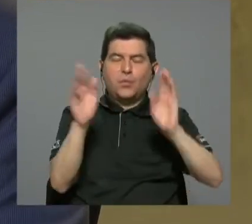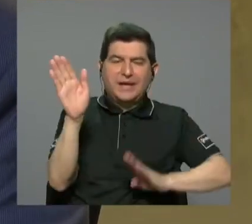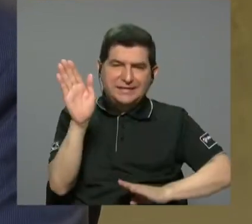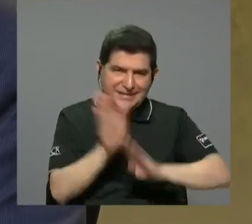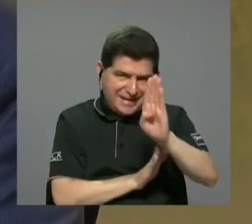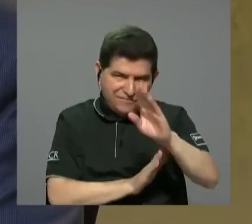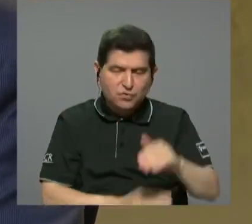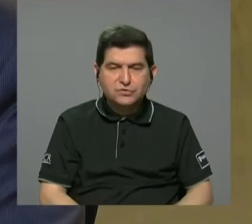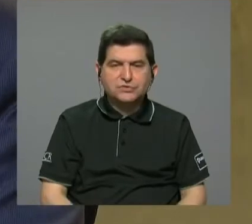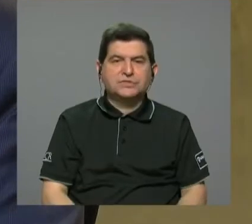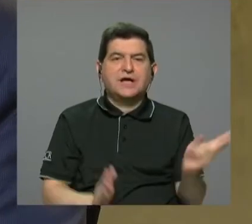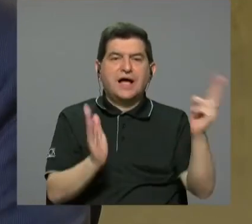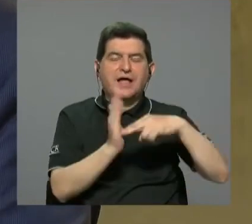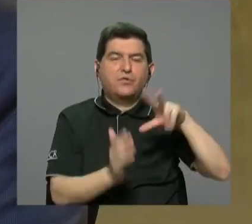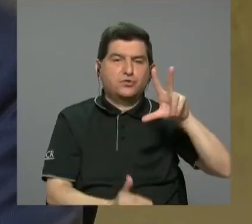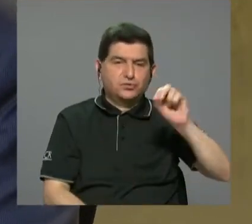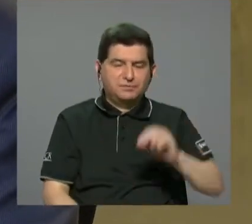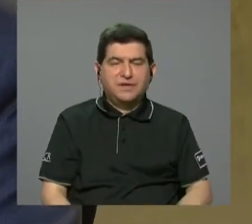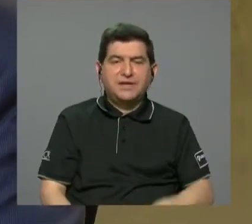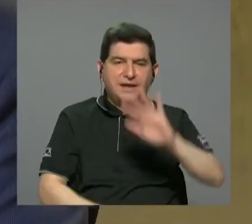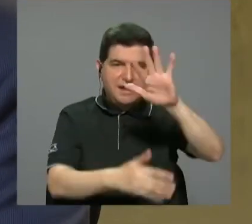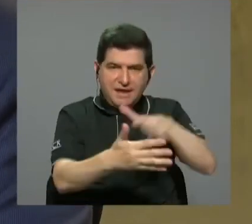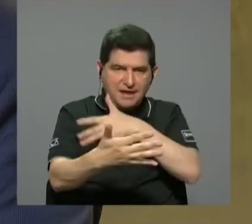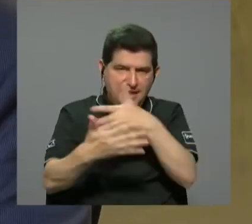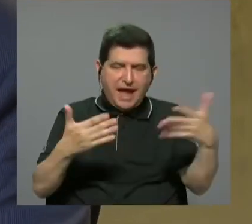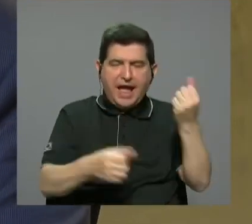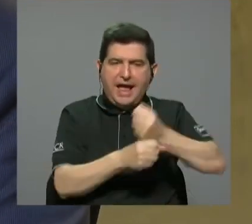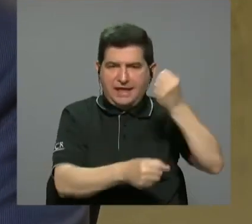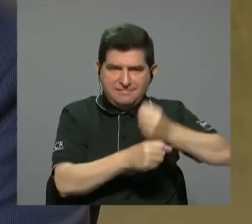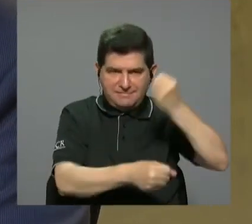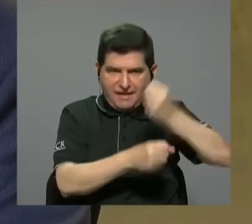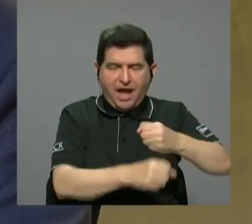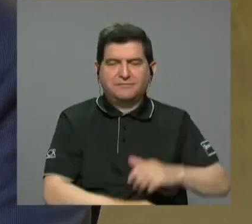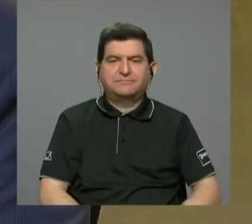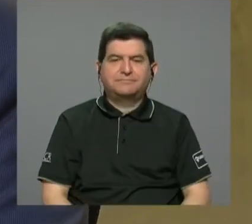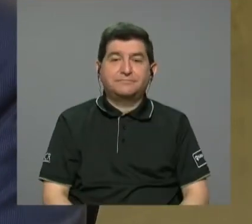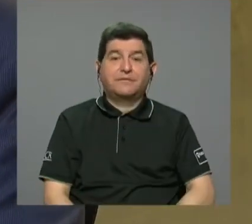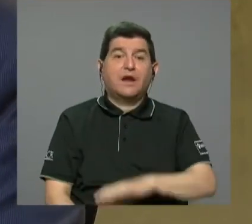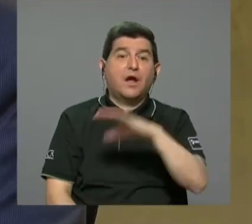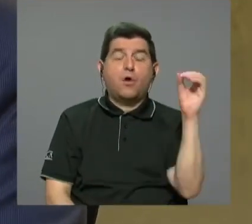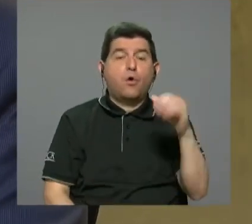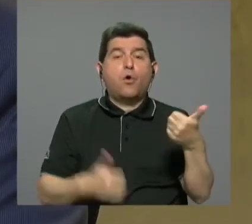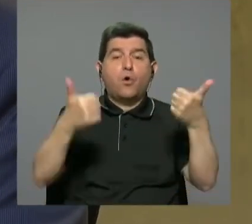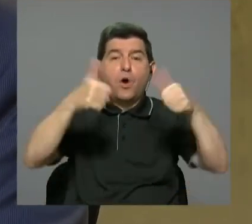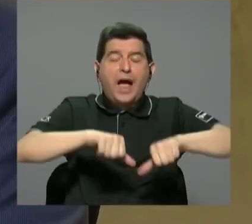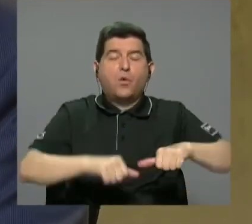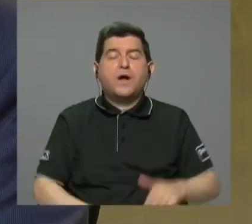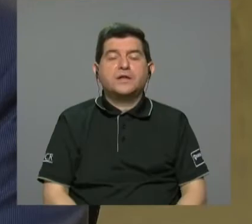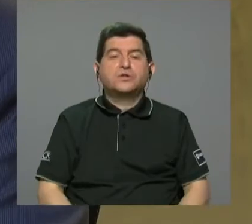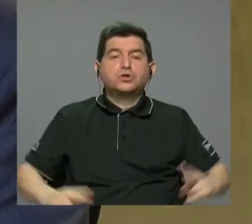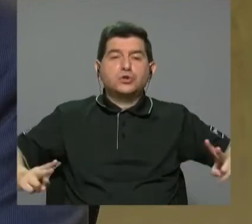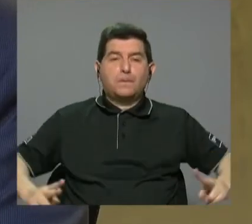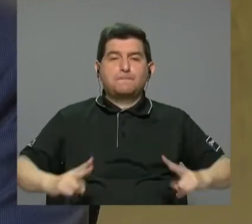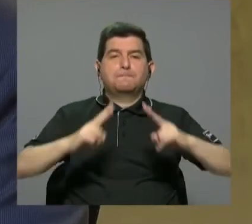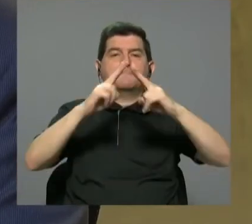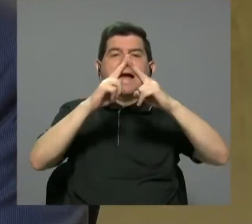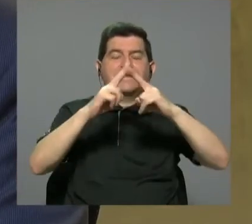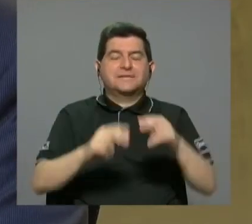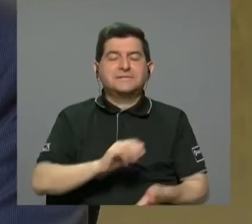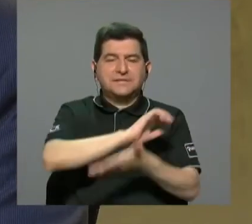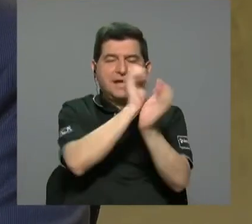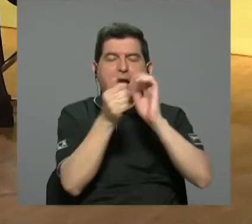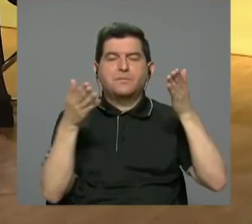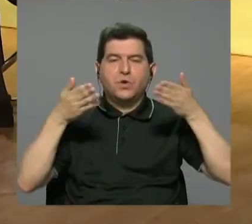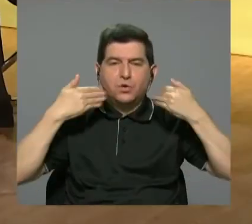desarrollo hacia el 2030, con toda una agenda de trabajo, o los acuerdos de París con respecto al cambio